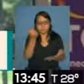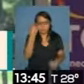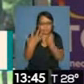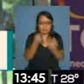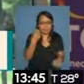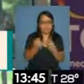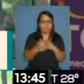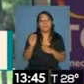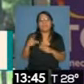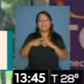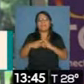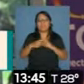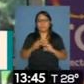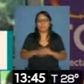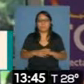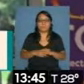para sus tecnologías aquí